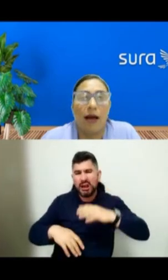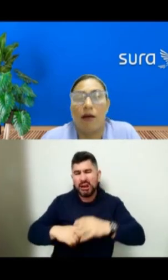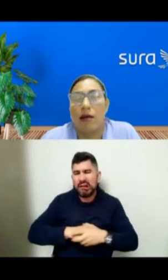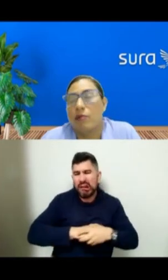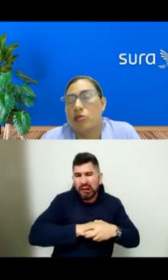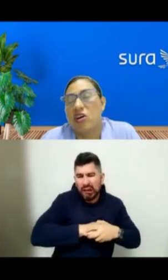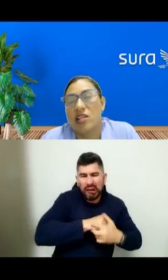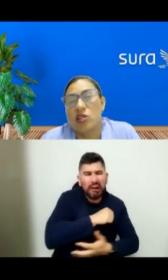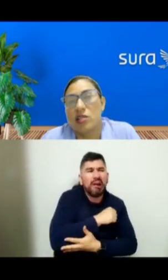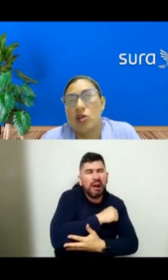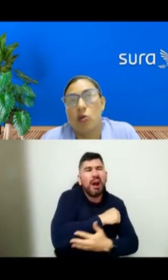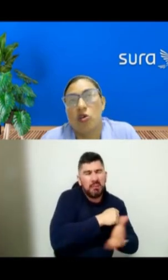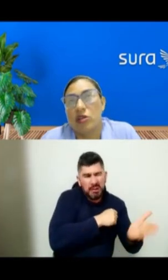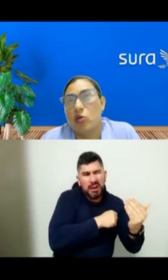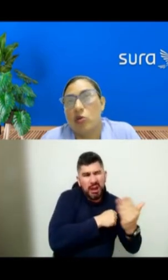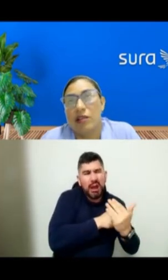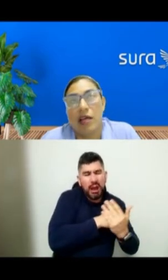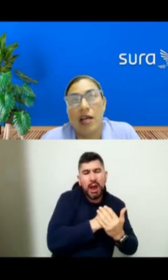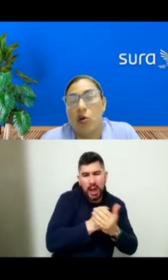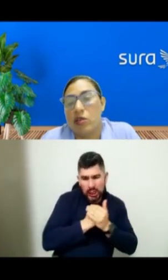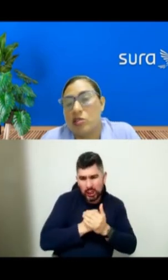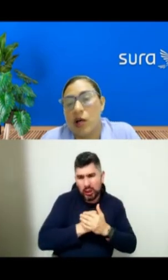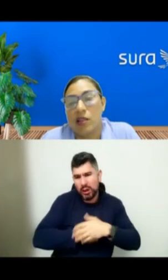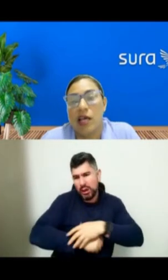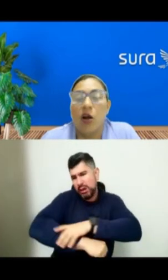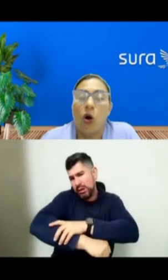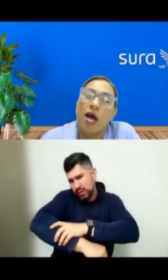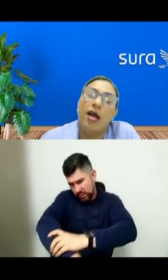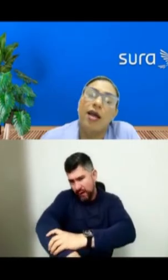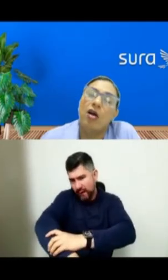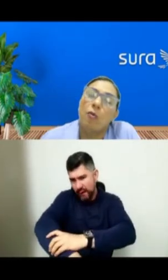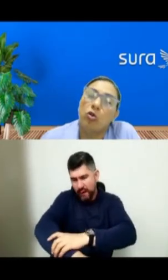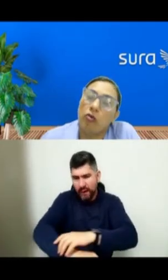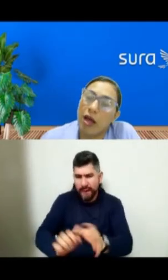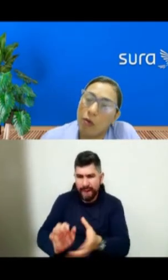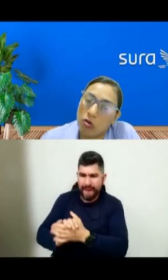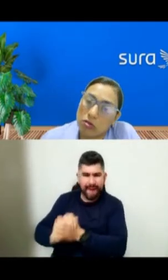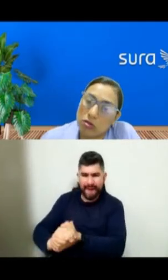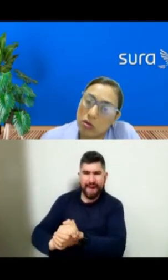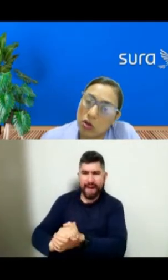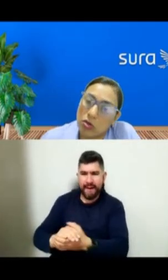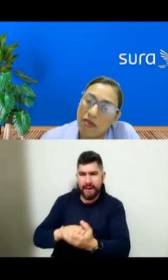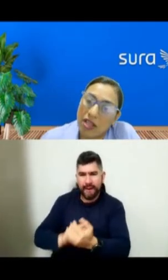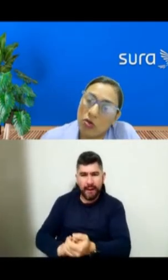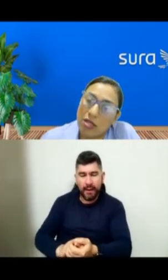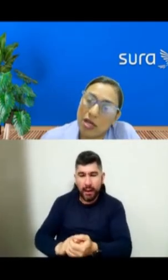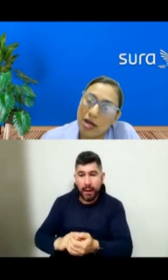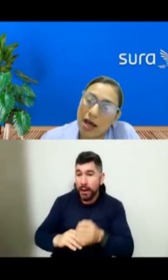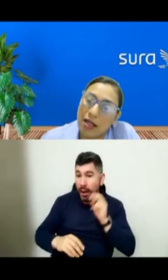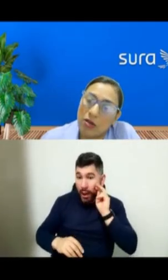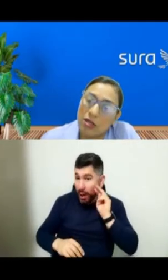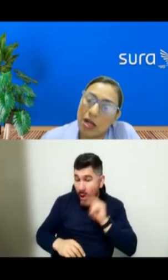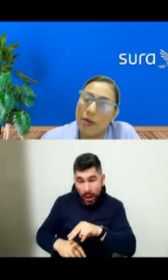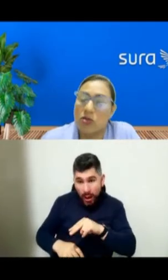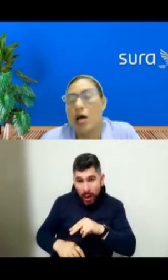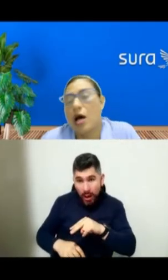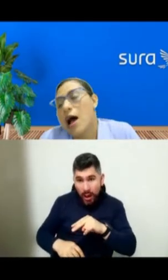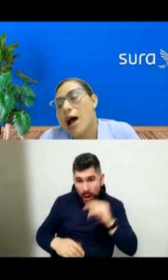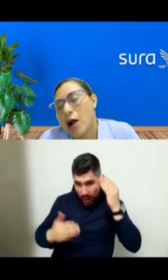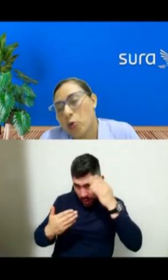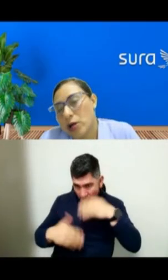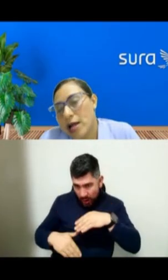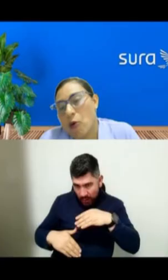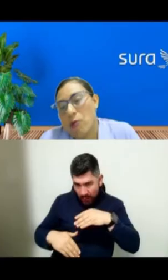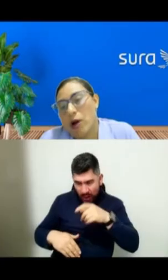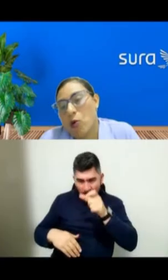voy a donde, en muchas ocasiones dicen, no, voy donde el curandero, donde el sobandero, y como no vemos, sino que es una fractura cerrada, entonces la